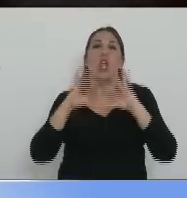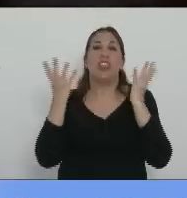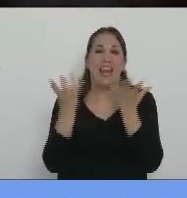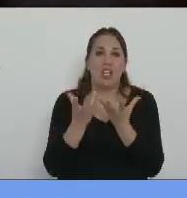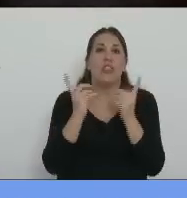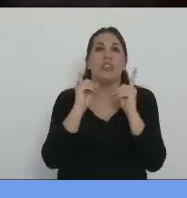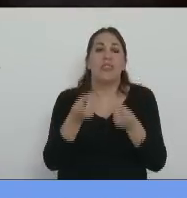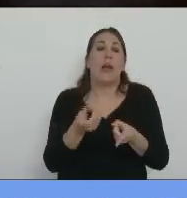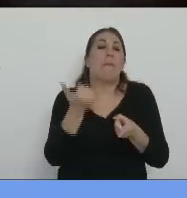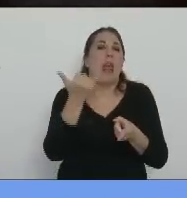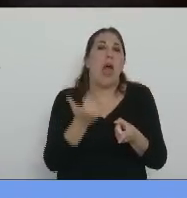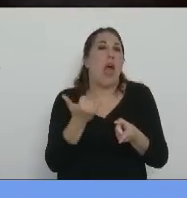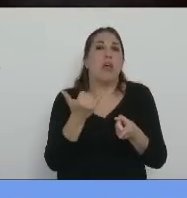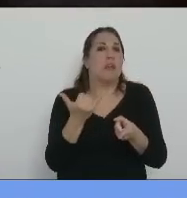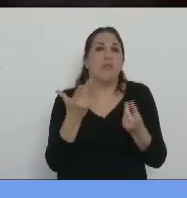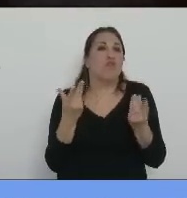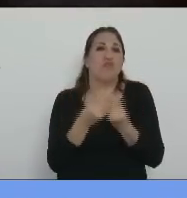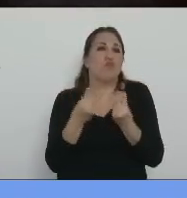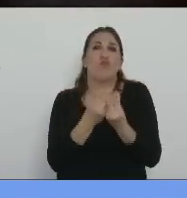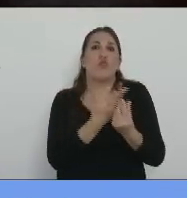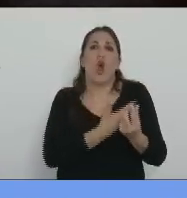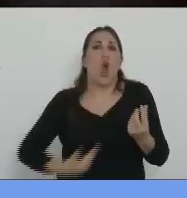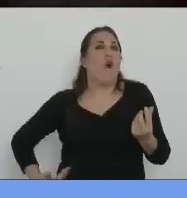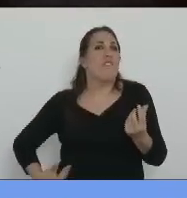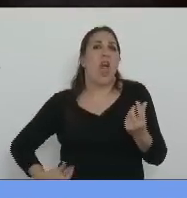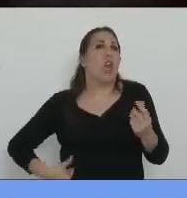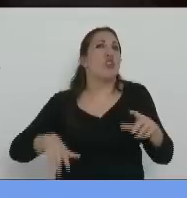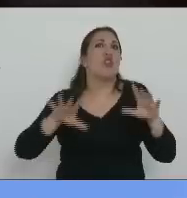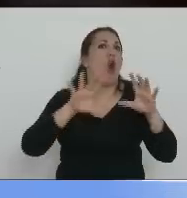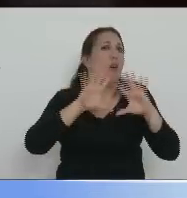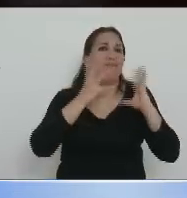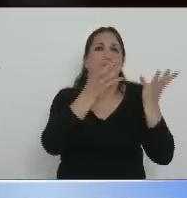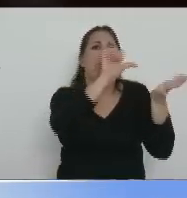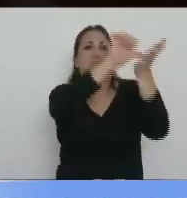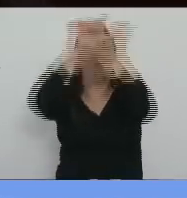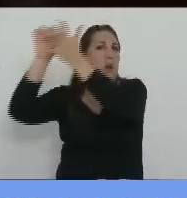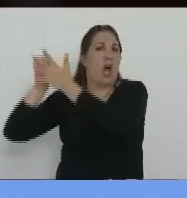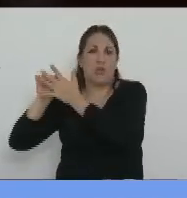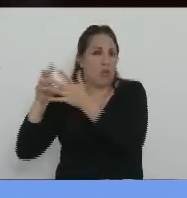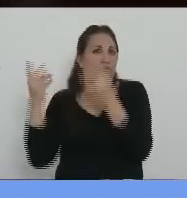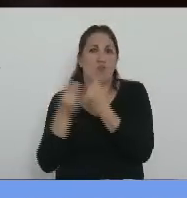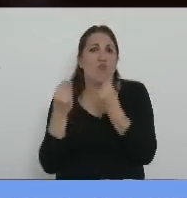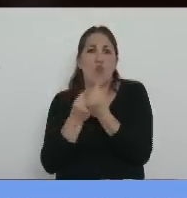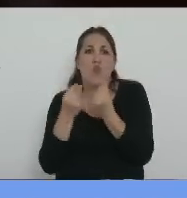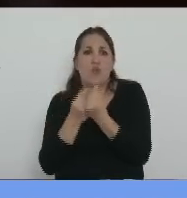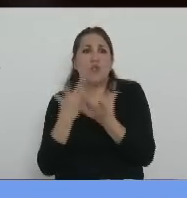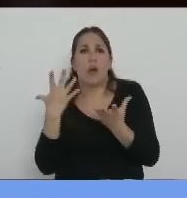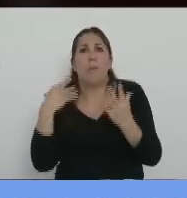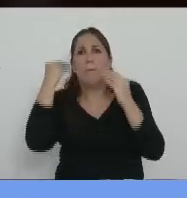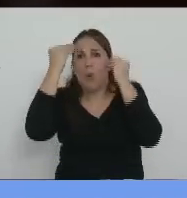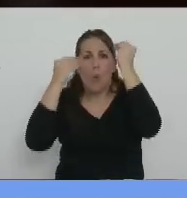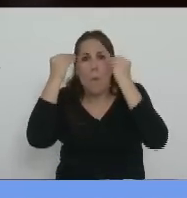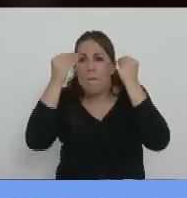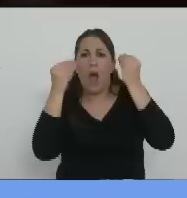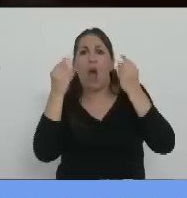esa vocación de muchos gobiernos del mundo no solamente el nuestro muchos presidentes juntos están preocupados por el dinero